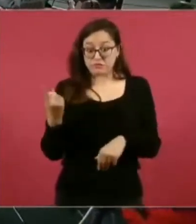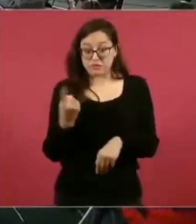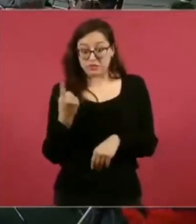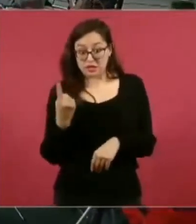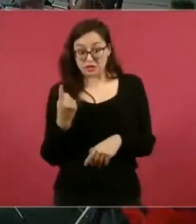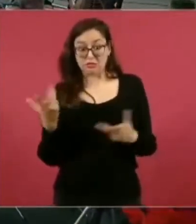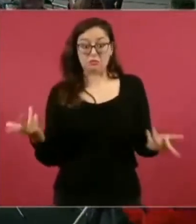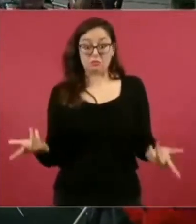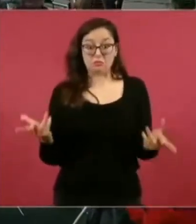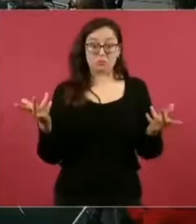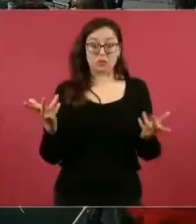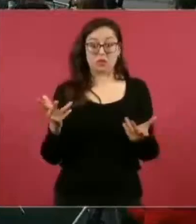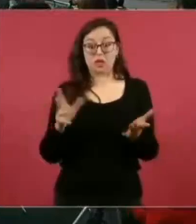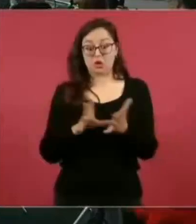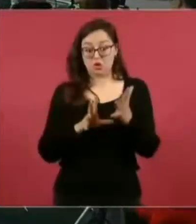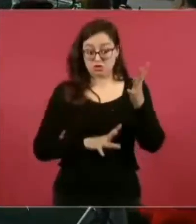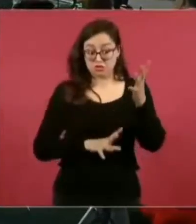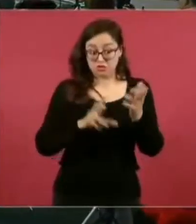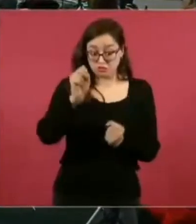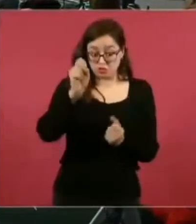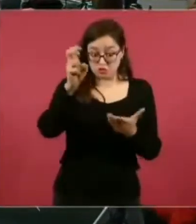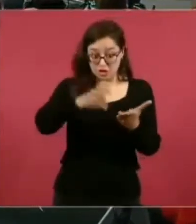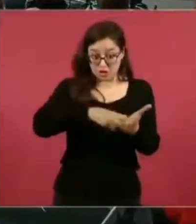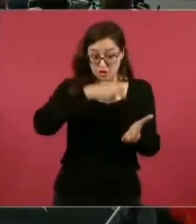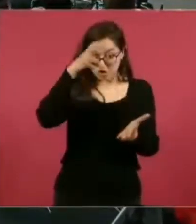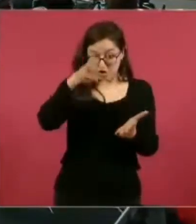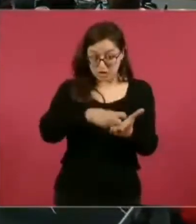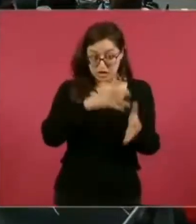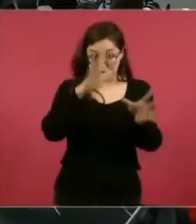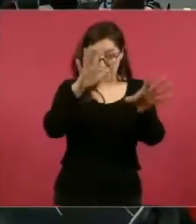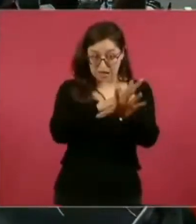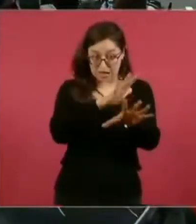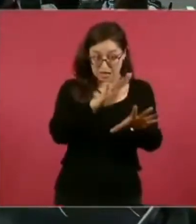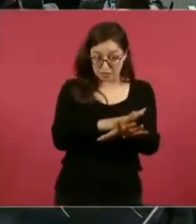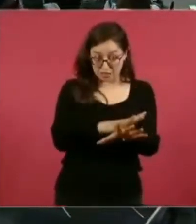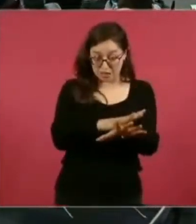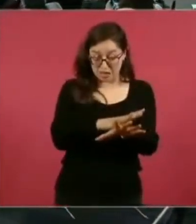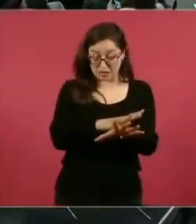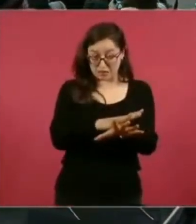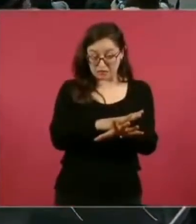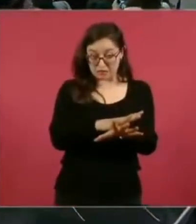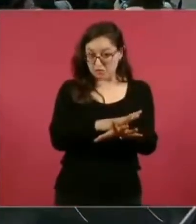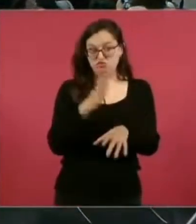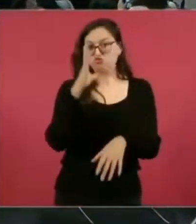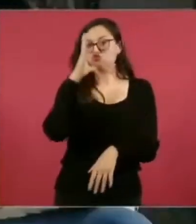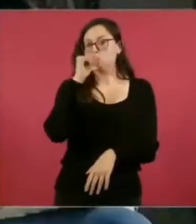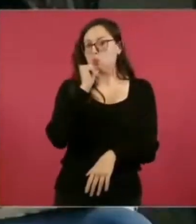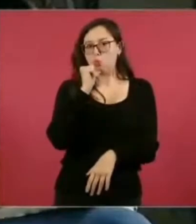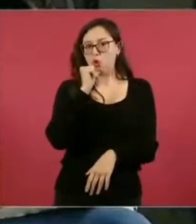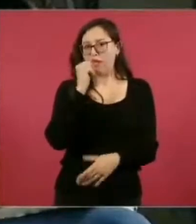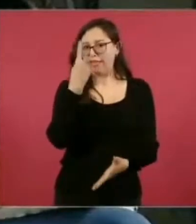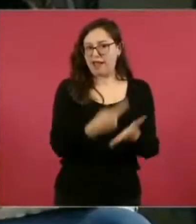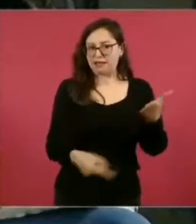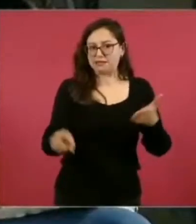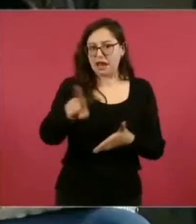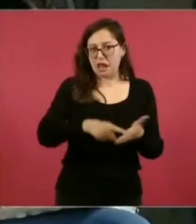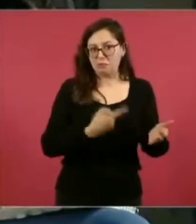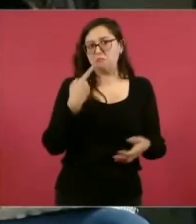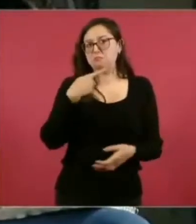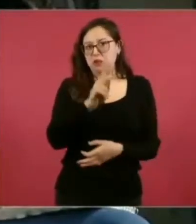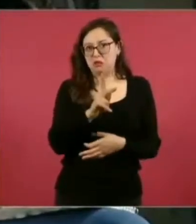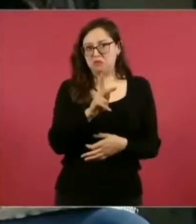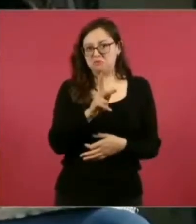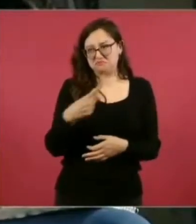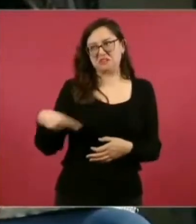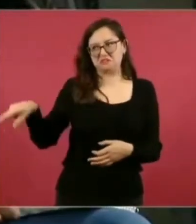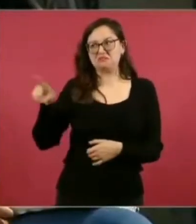o no impugnar una reforma constitucional, es un hecho que lo van a hacer. Ese es un planteamiento. El